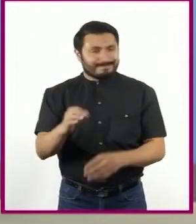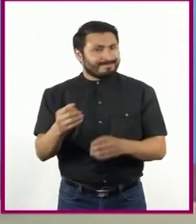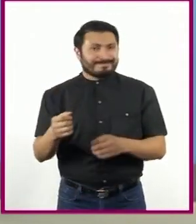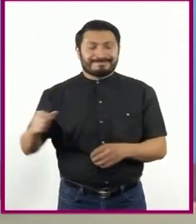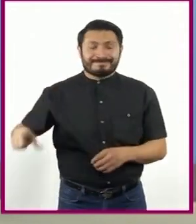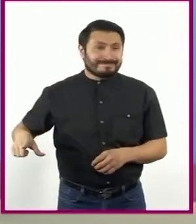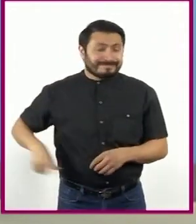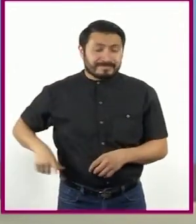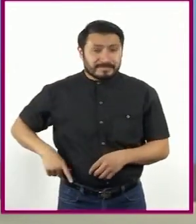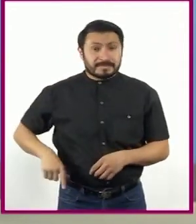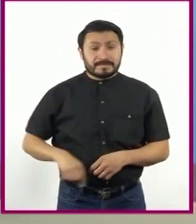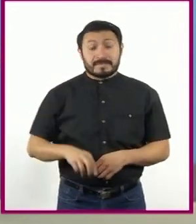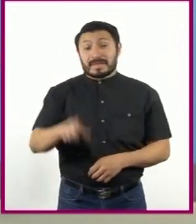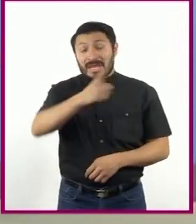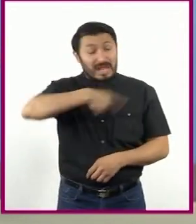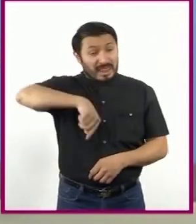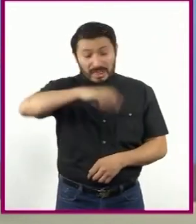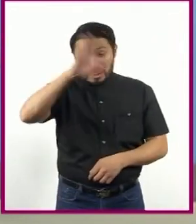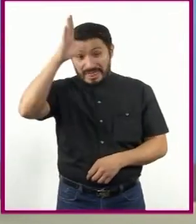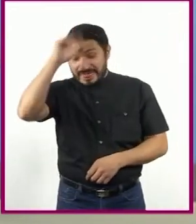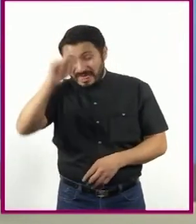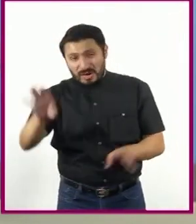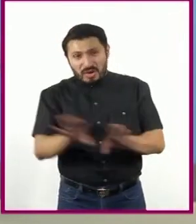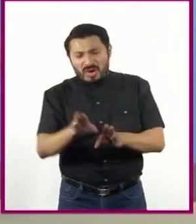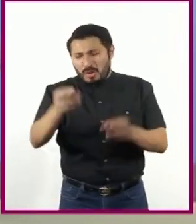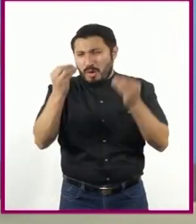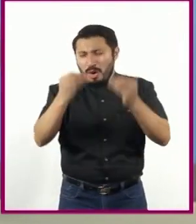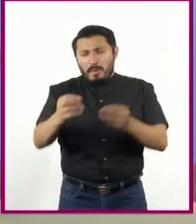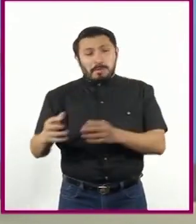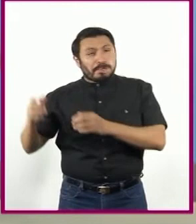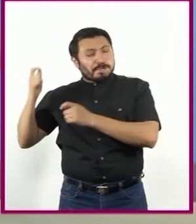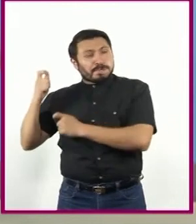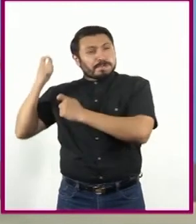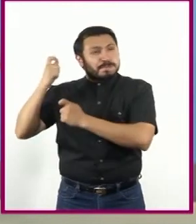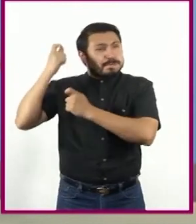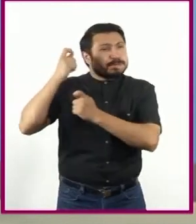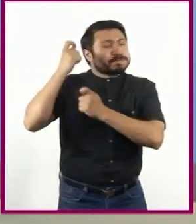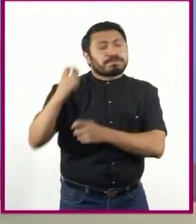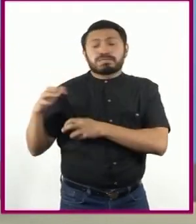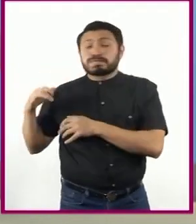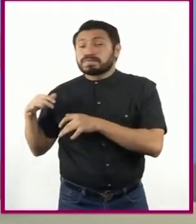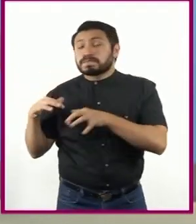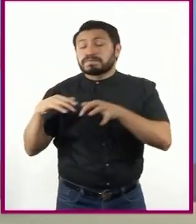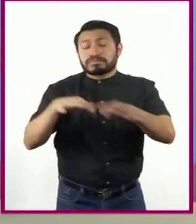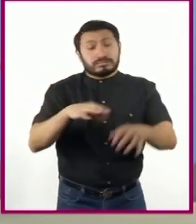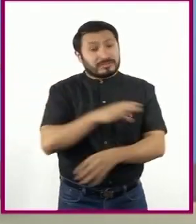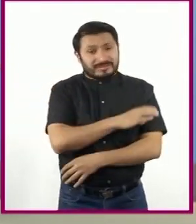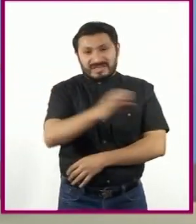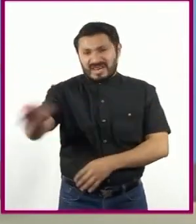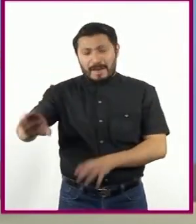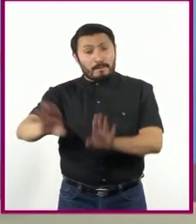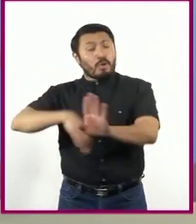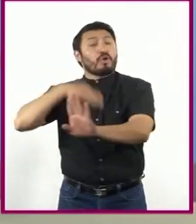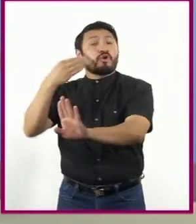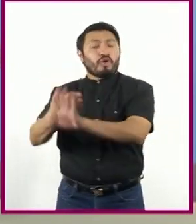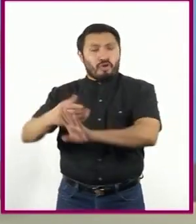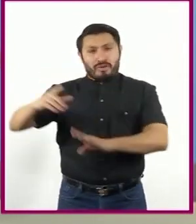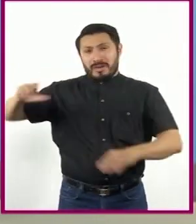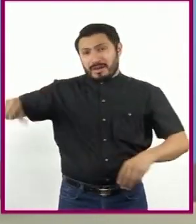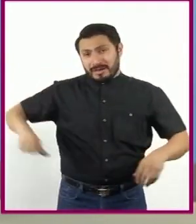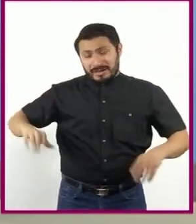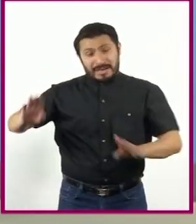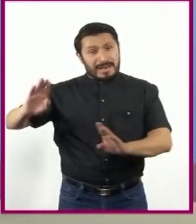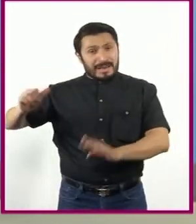fue popular. Se desencadenaron rebeliones en las ciudades y en el campo contra las autoridades militares y